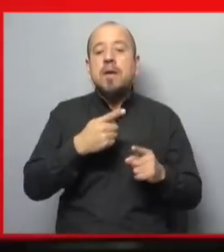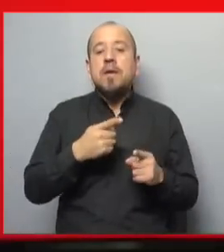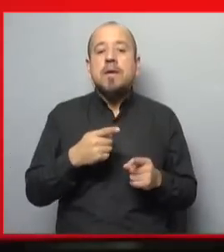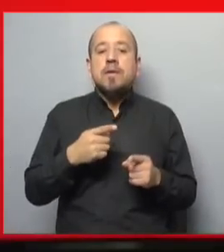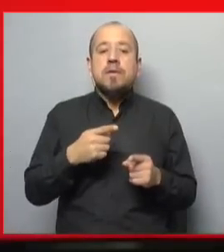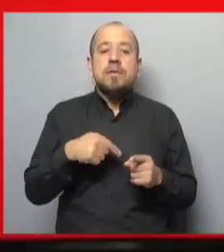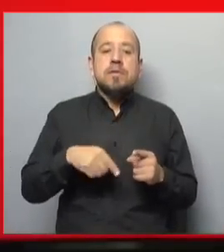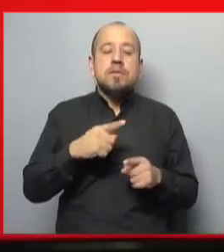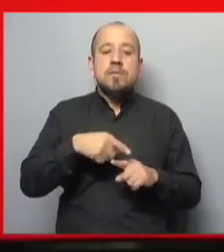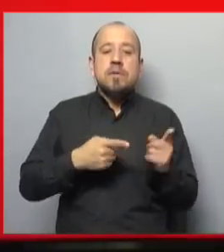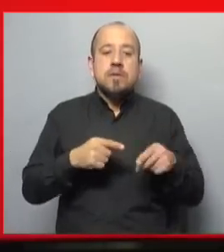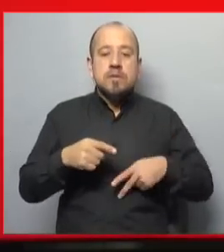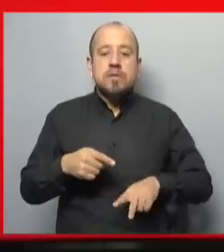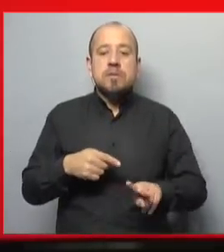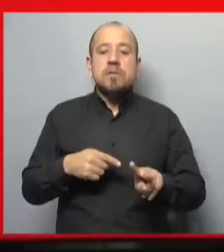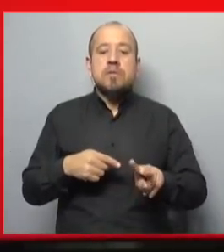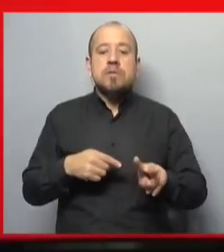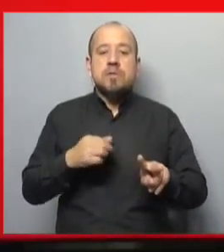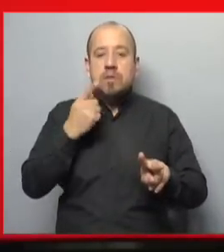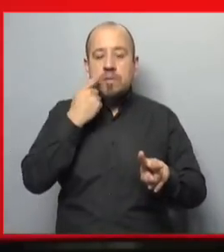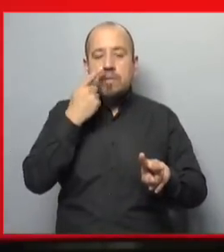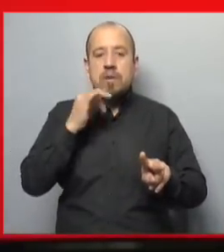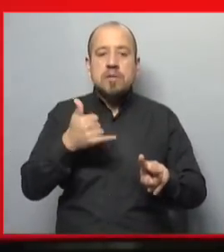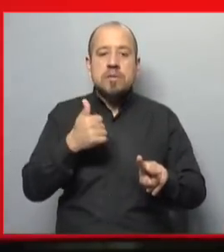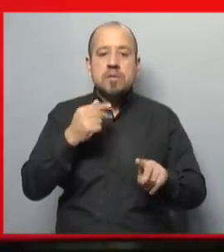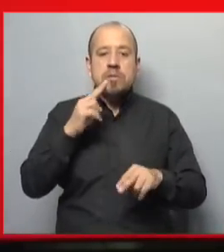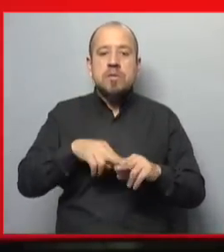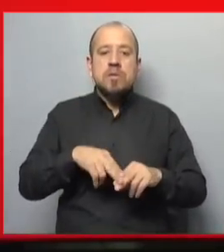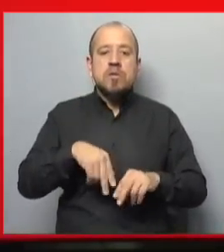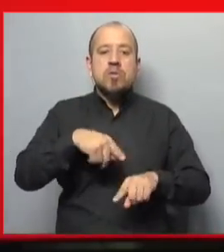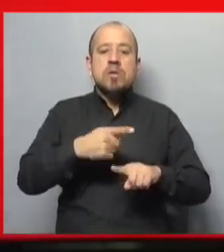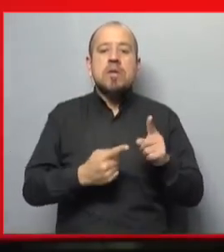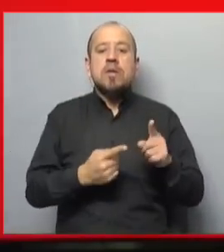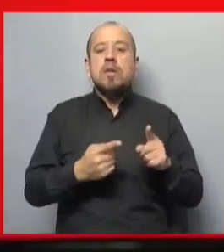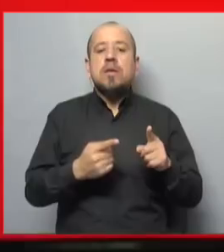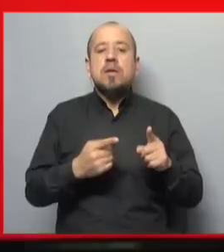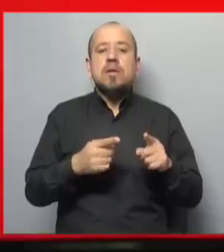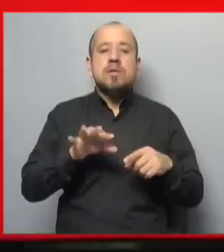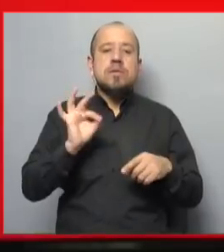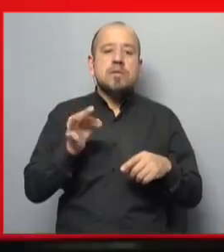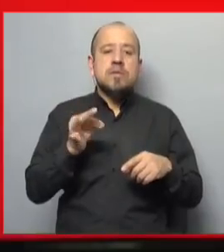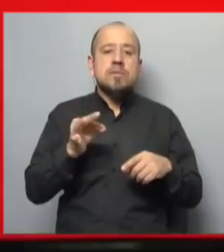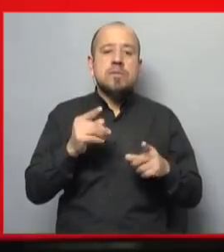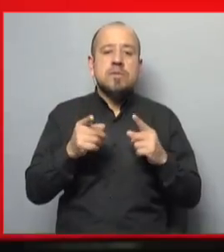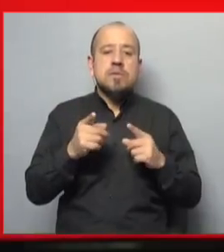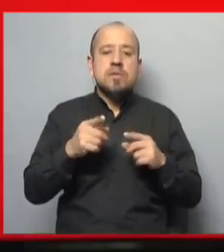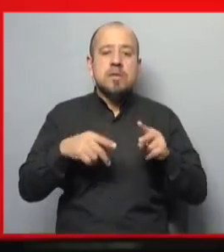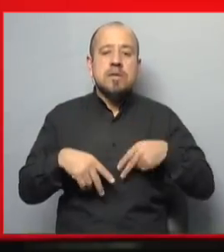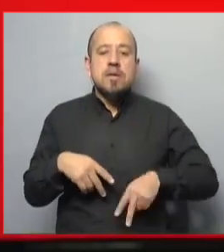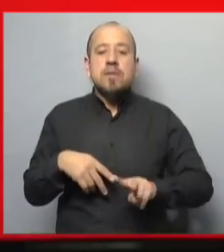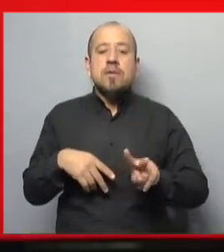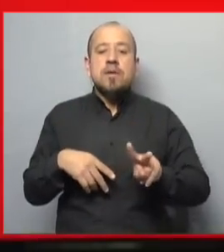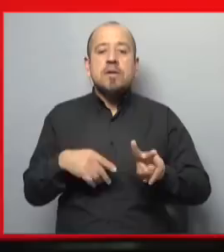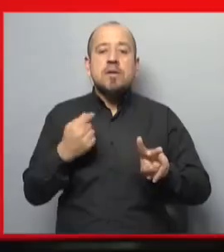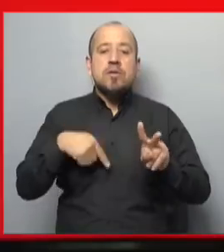la hermana gemela mi mamá falleció mi proposición tengo una tía la hermana gemela mi madre y no tiene hijos entonces mi